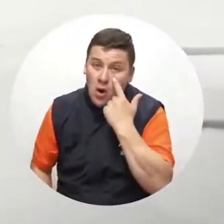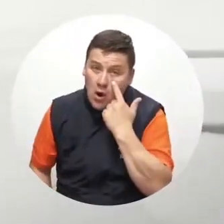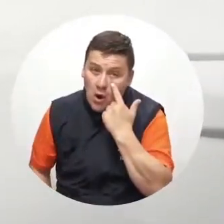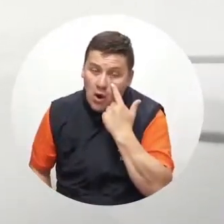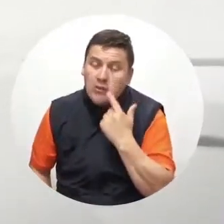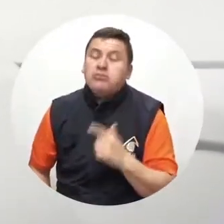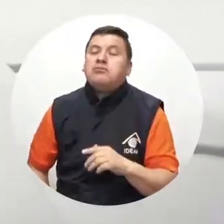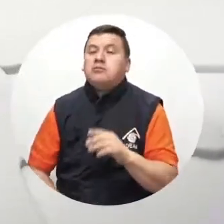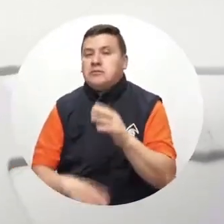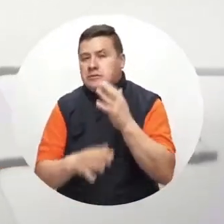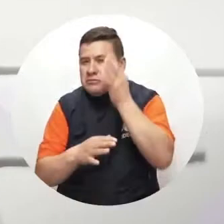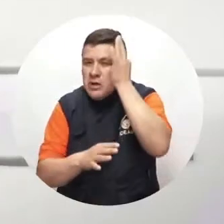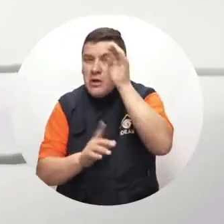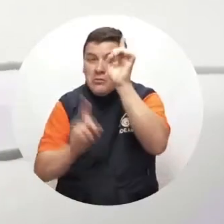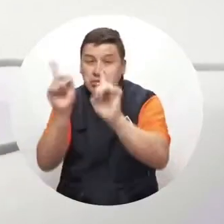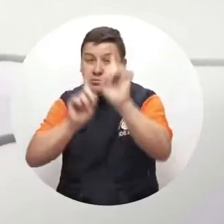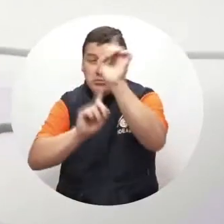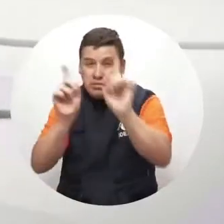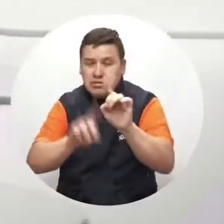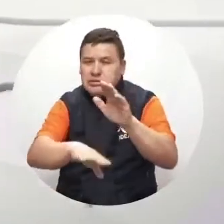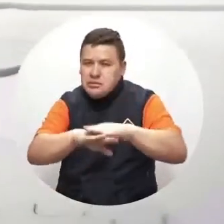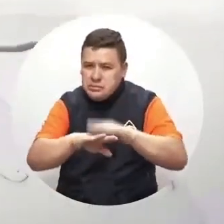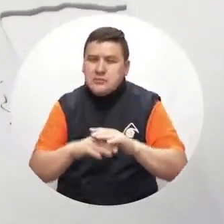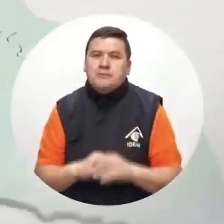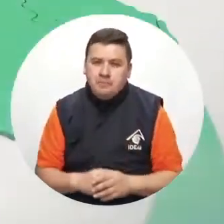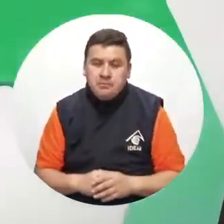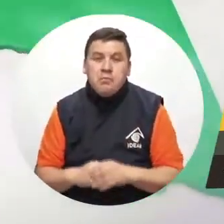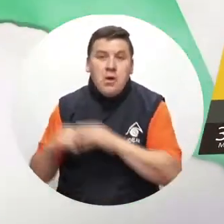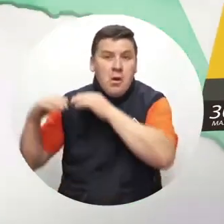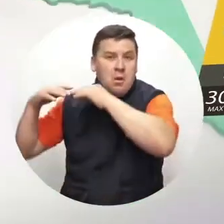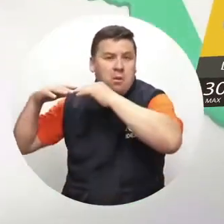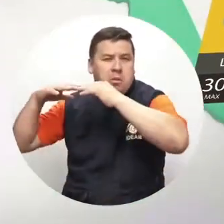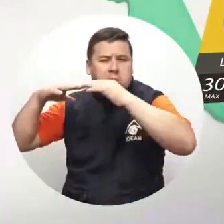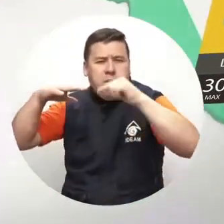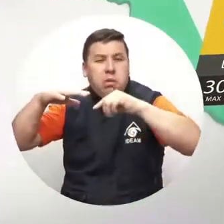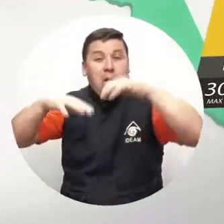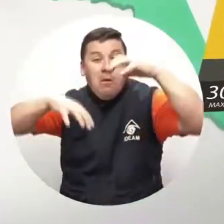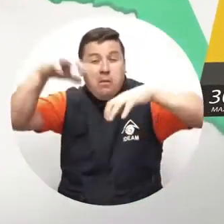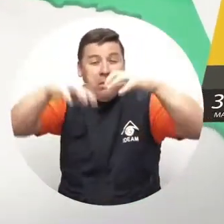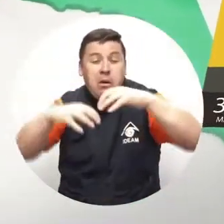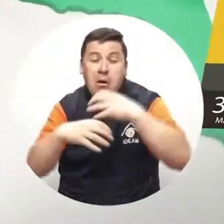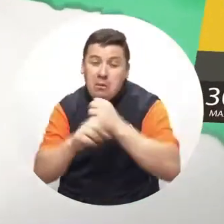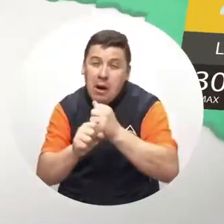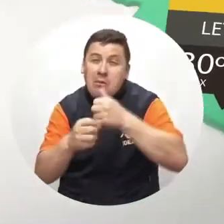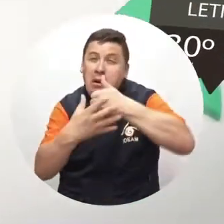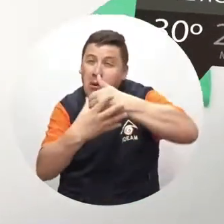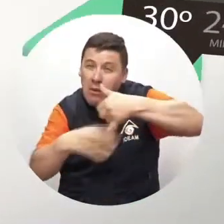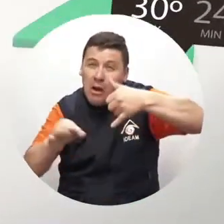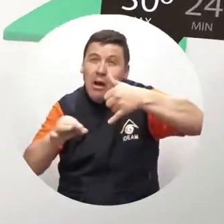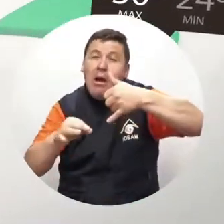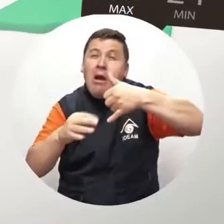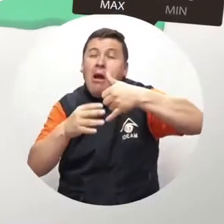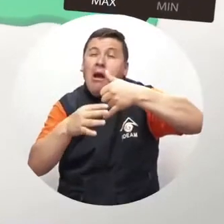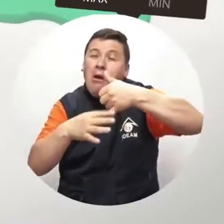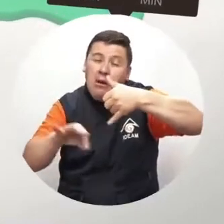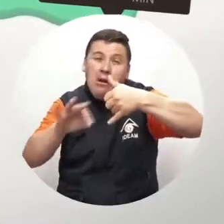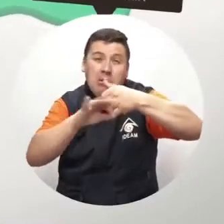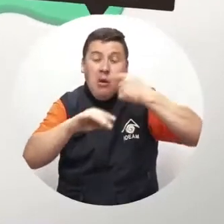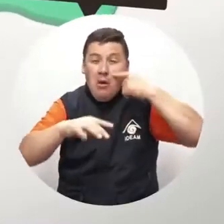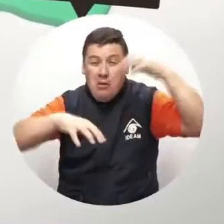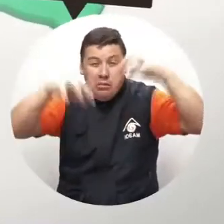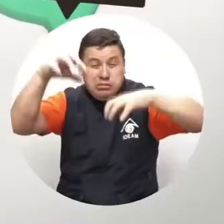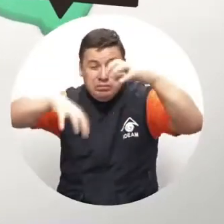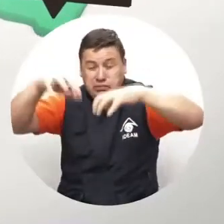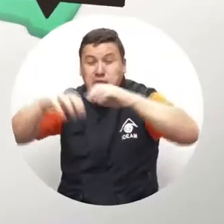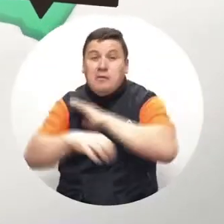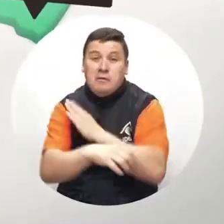y Casanare. ¡Ojo! Que puede haber tormentas eléctricas en la zona. Continúan las nubes cargadas de agua y rayos en Baupés, Guainía, Guaviare